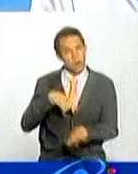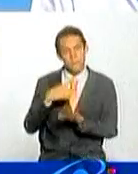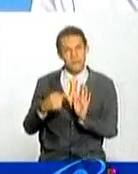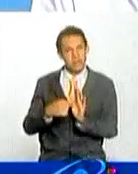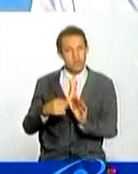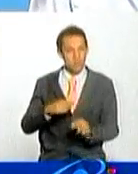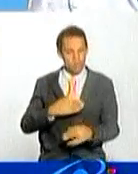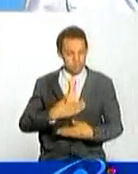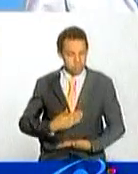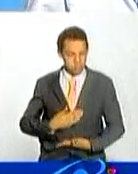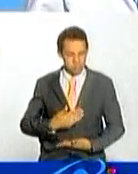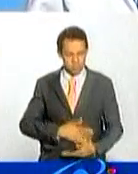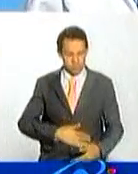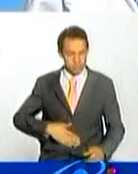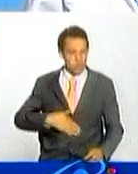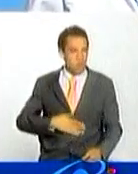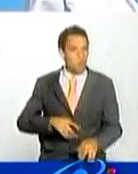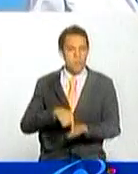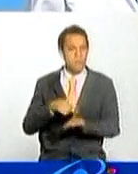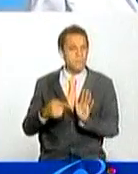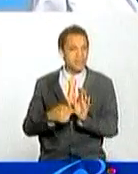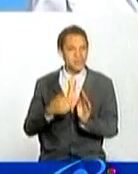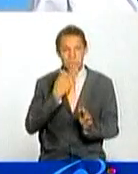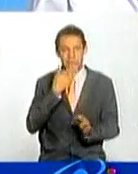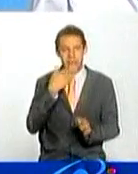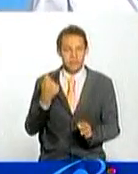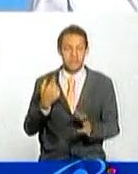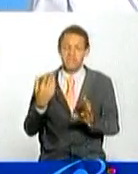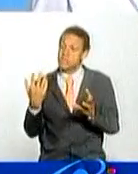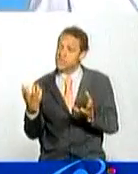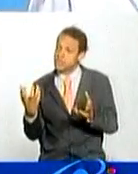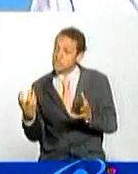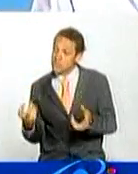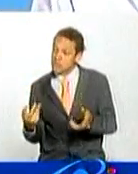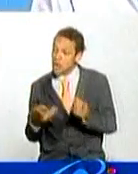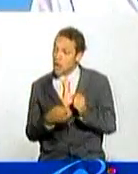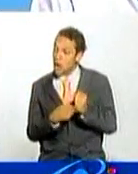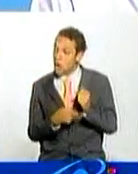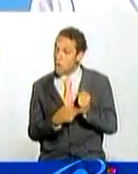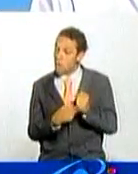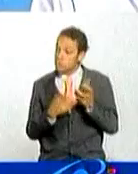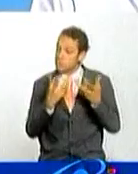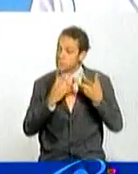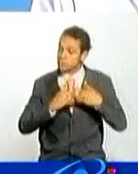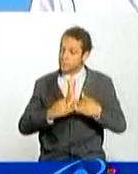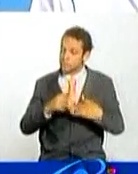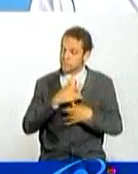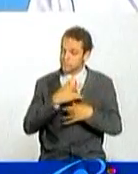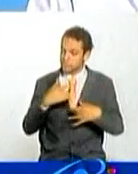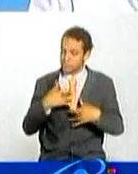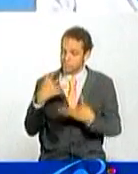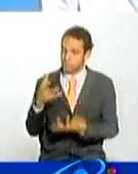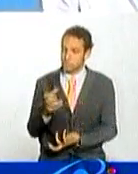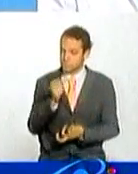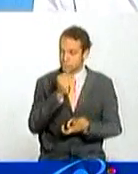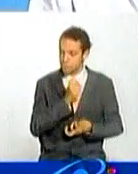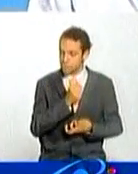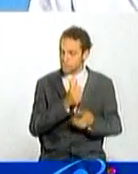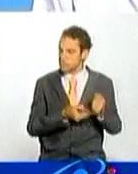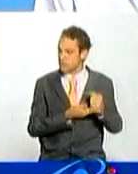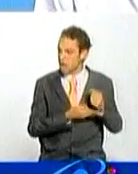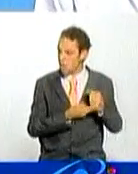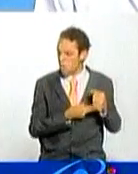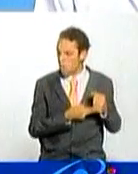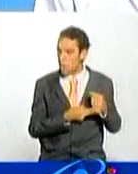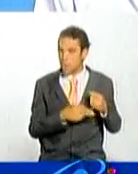abdomen? A veces no entiende qué es lo que se quiere economizar una EPS cuando abrevia un examen. Ya van a continuar ustedes